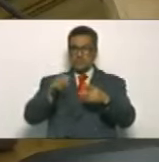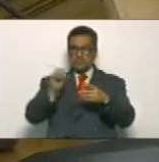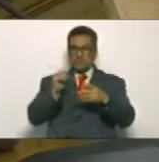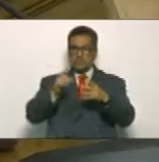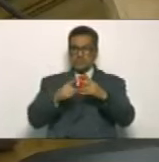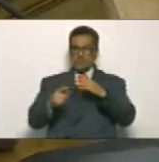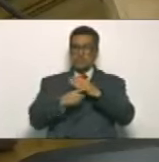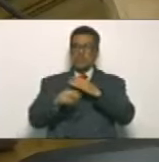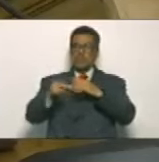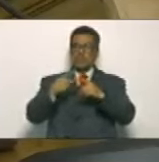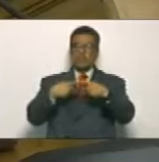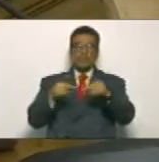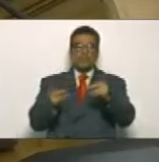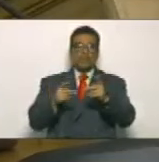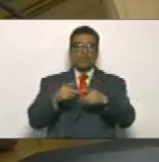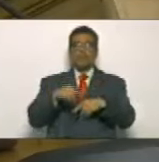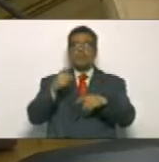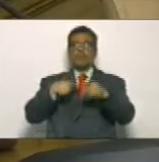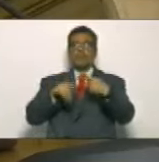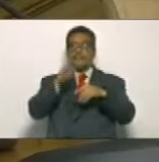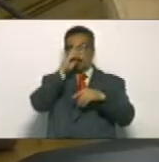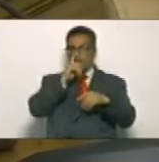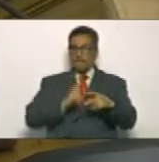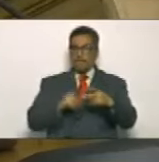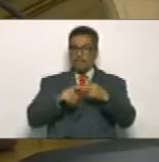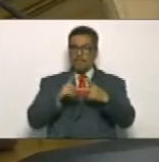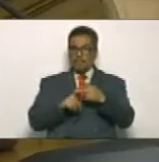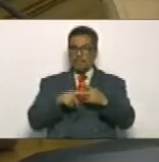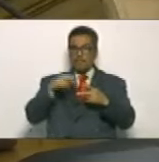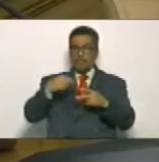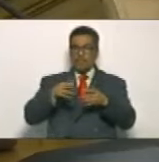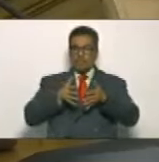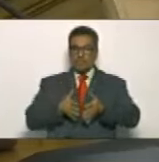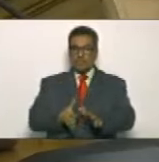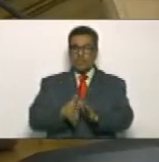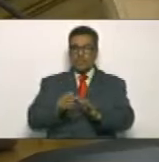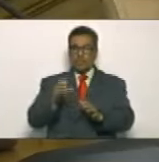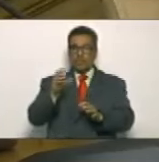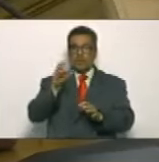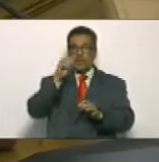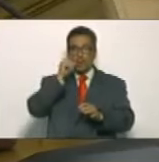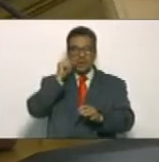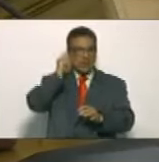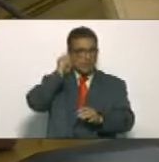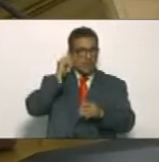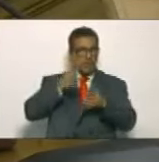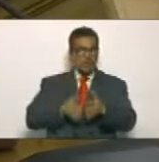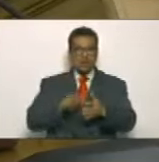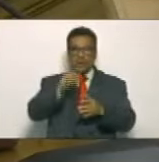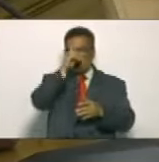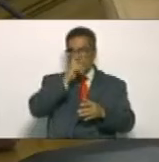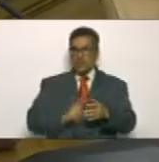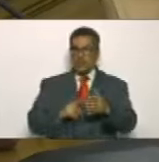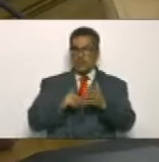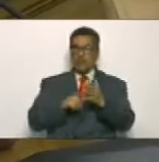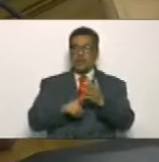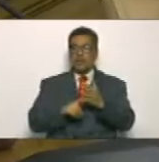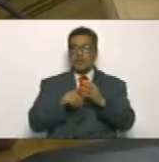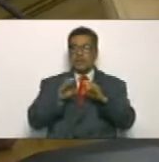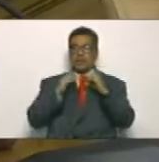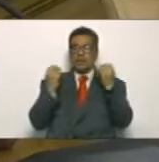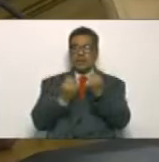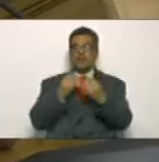municipal y parroquial de personas con discapacidad. 2. Nacimientos de niñas, niños con discapacidad. 3.